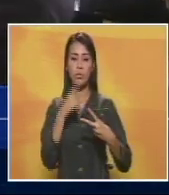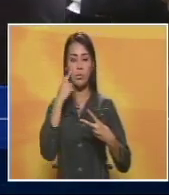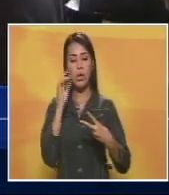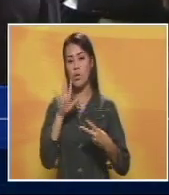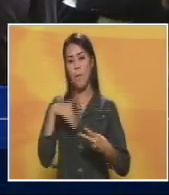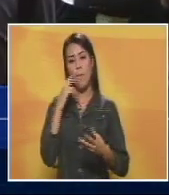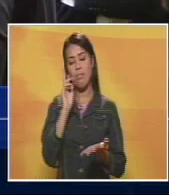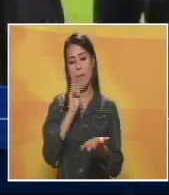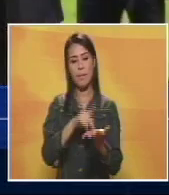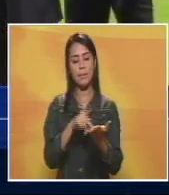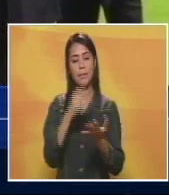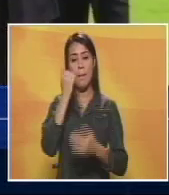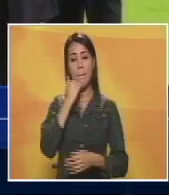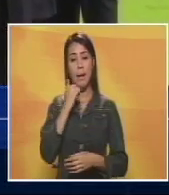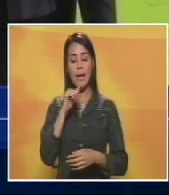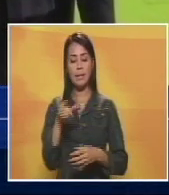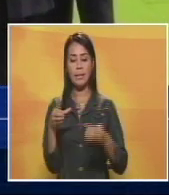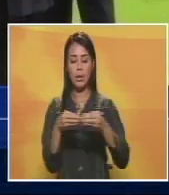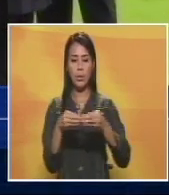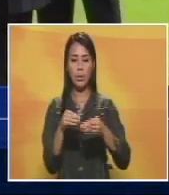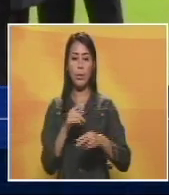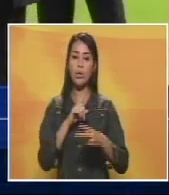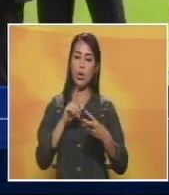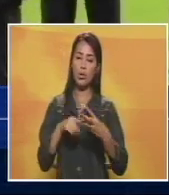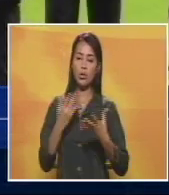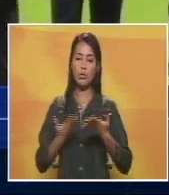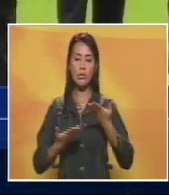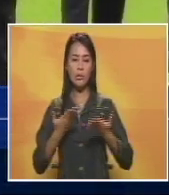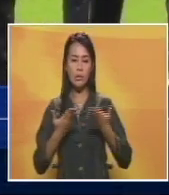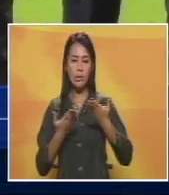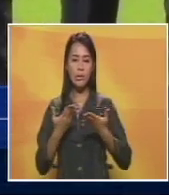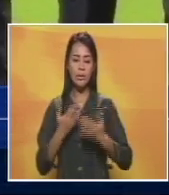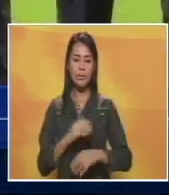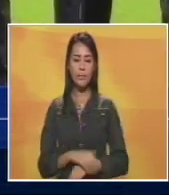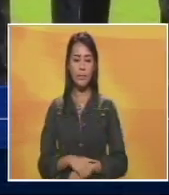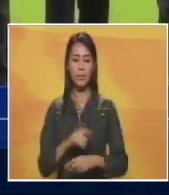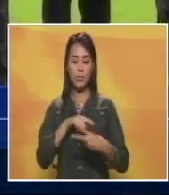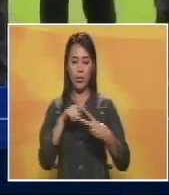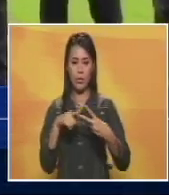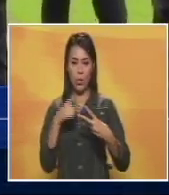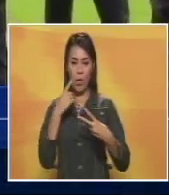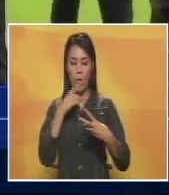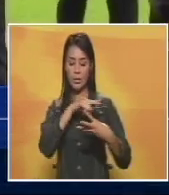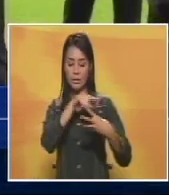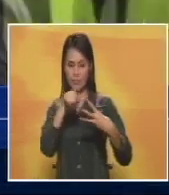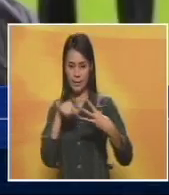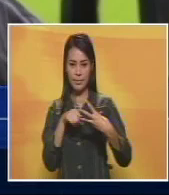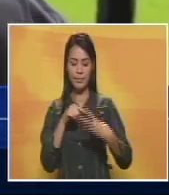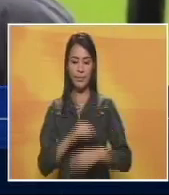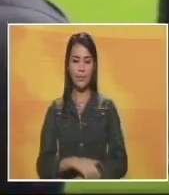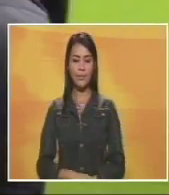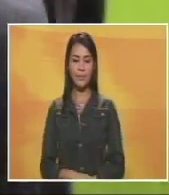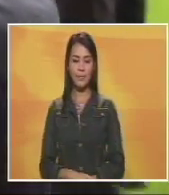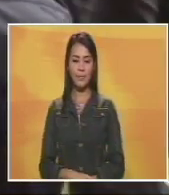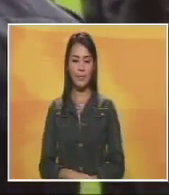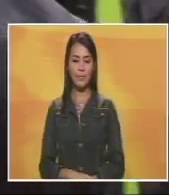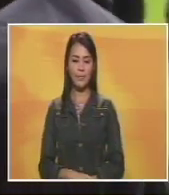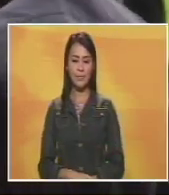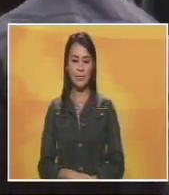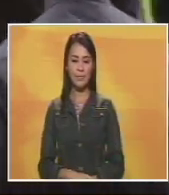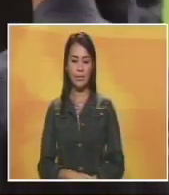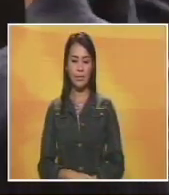estarán disponibles en el Valencia, mientras que la Juventus tiene las dudas de Andrea Barzagli, Matías De Sciglio y Paulo Dybala.